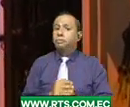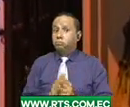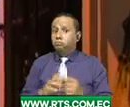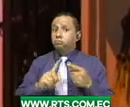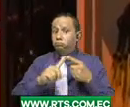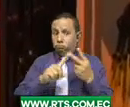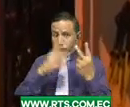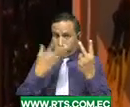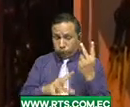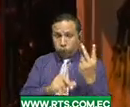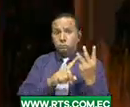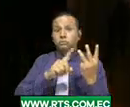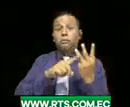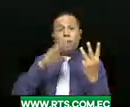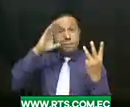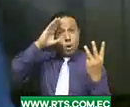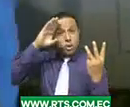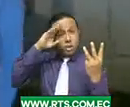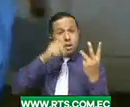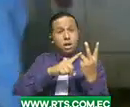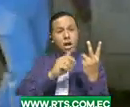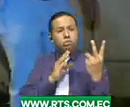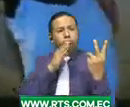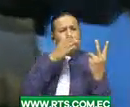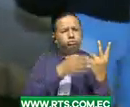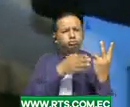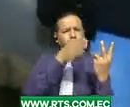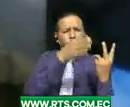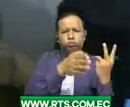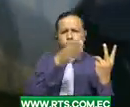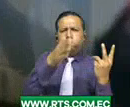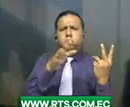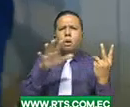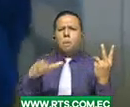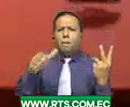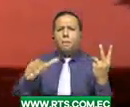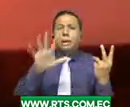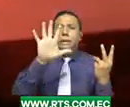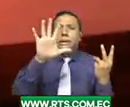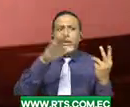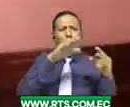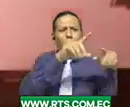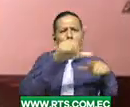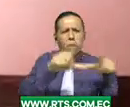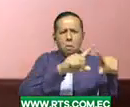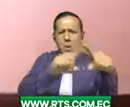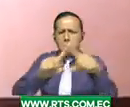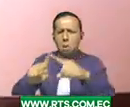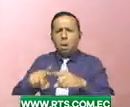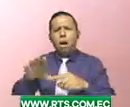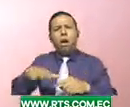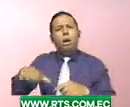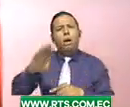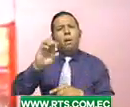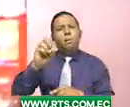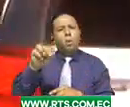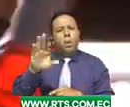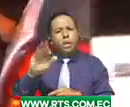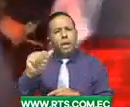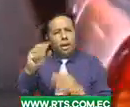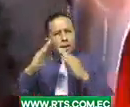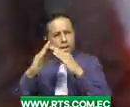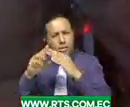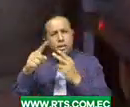Simultáneamente, los agentes policiales llegaron a cinco sectores distintos de la urbe, entre ellos Villa Bonita y Samanes,